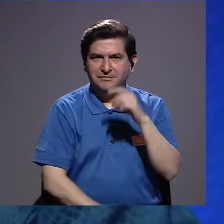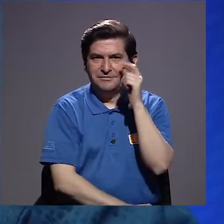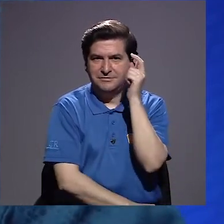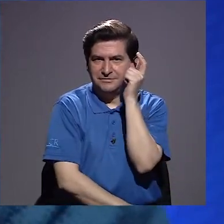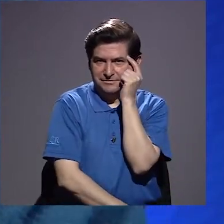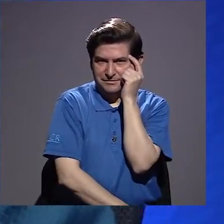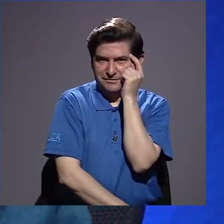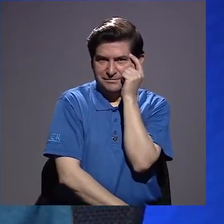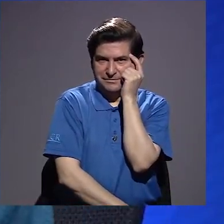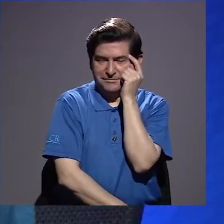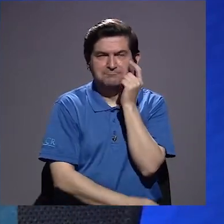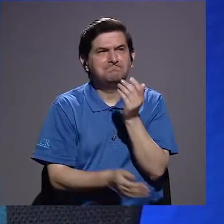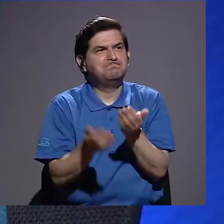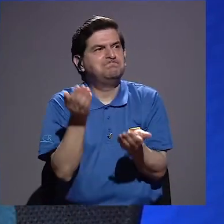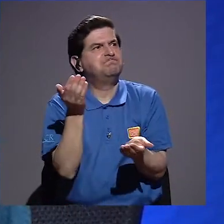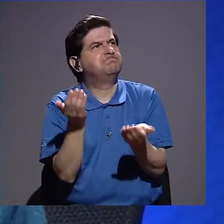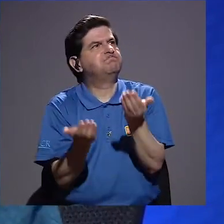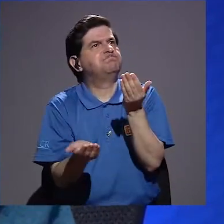¿cuál era,